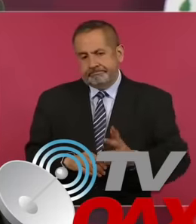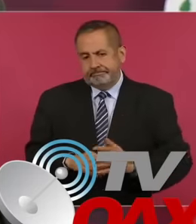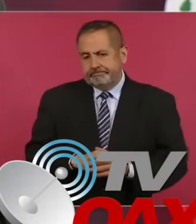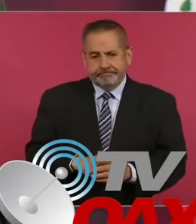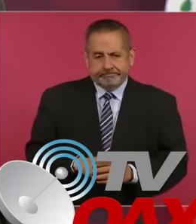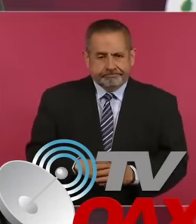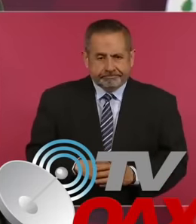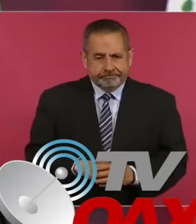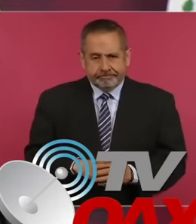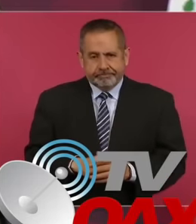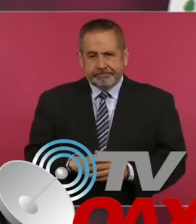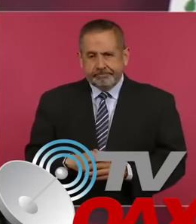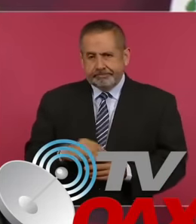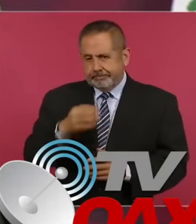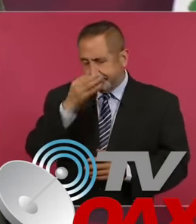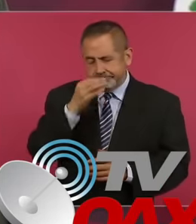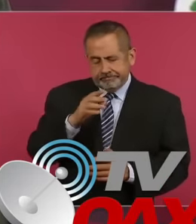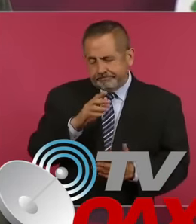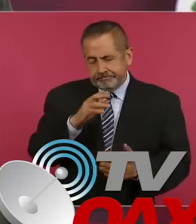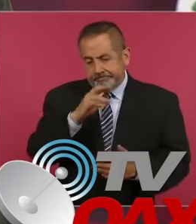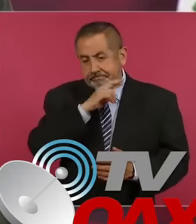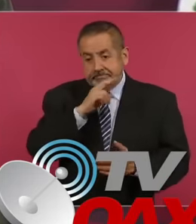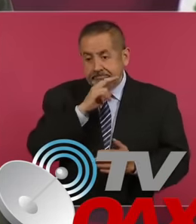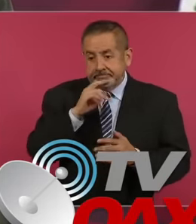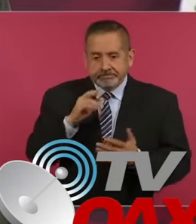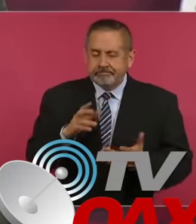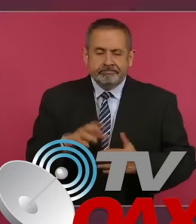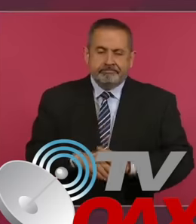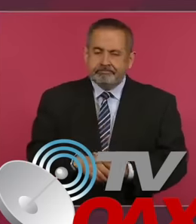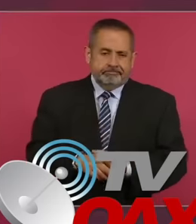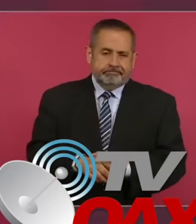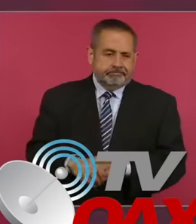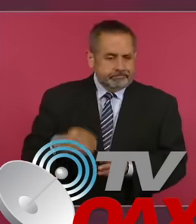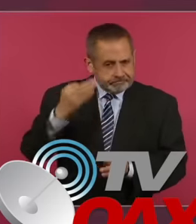los entregan. No,